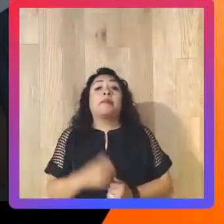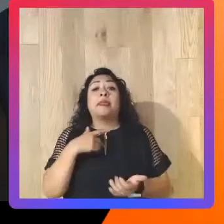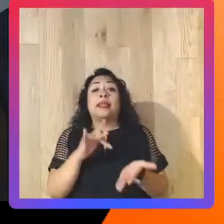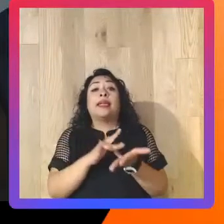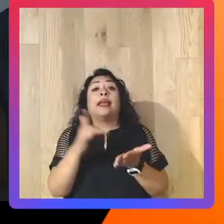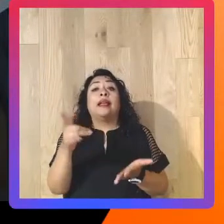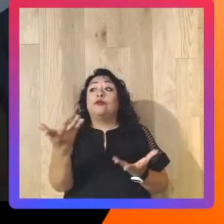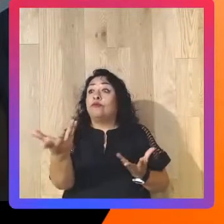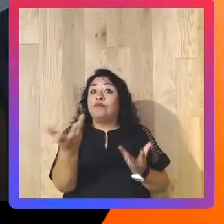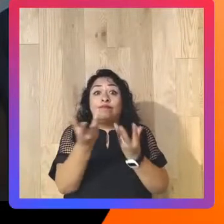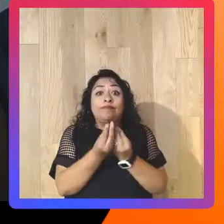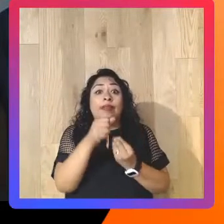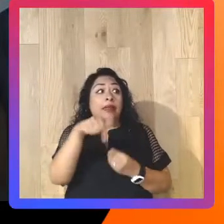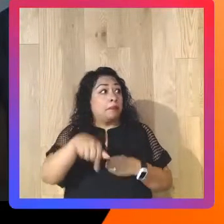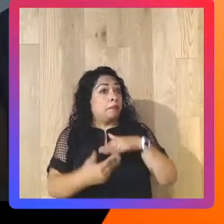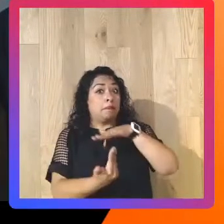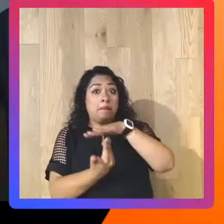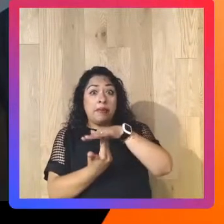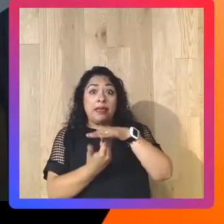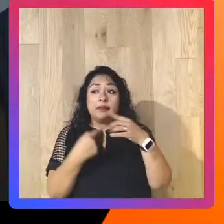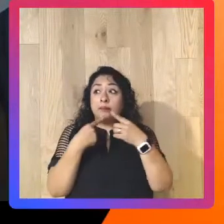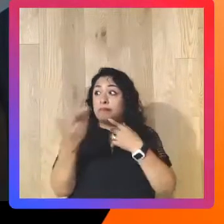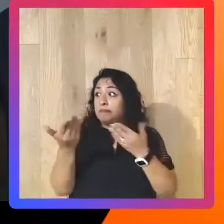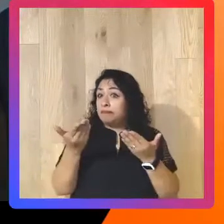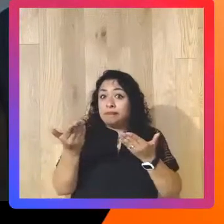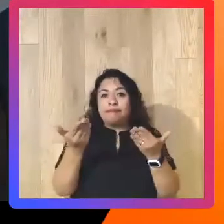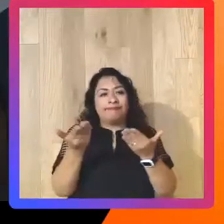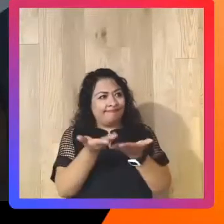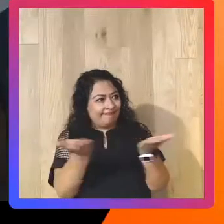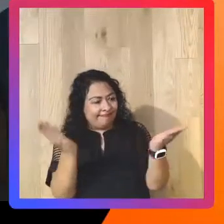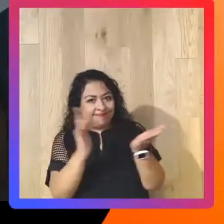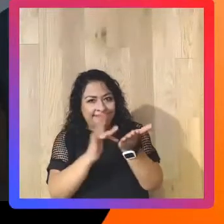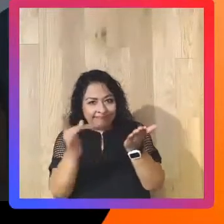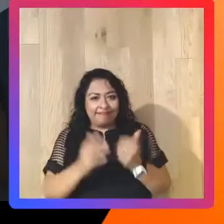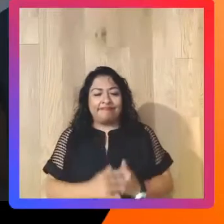Gracias por ser parte de esta mesa de diálogo. Gracias a todos.